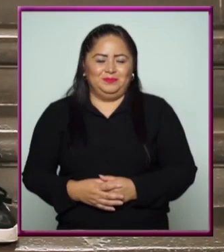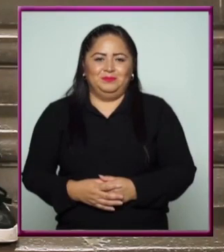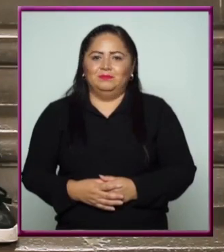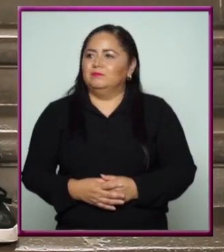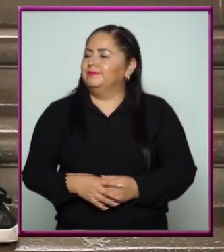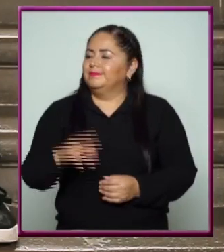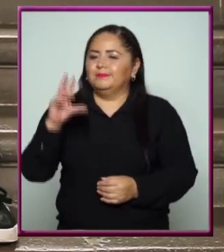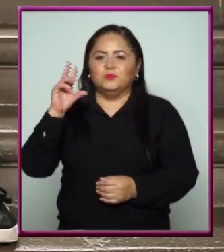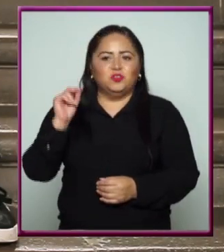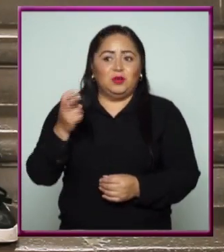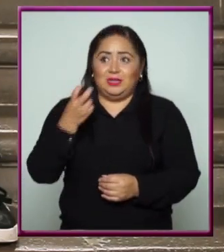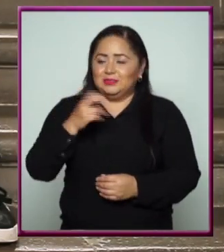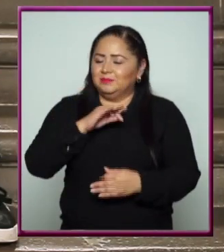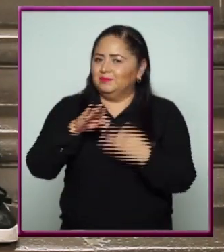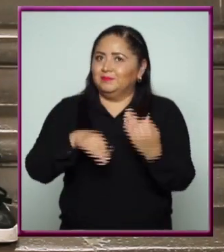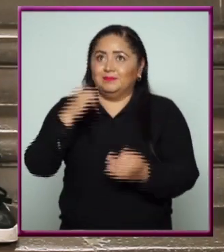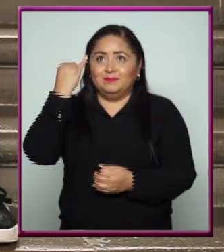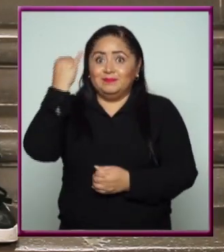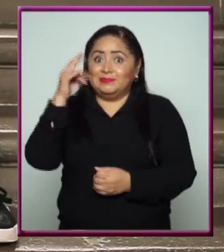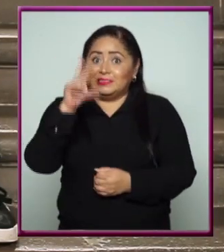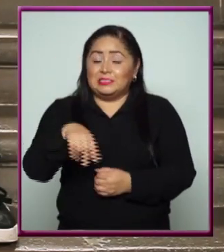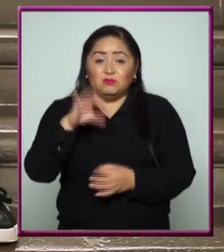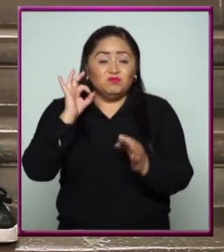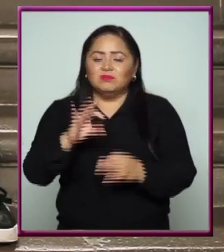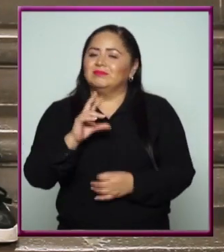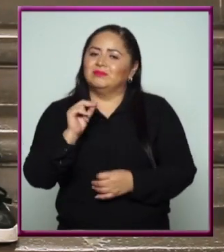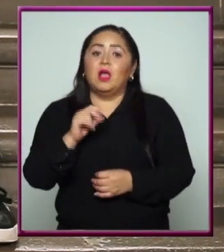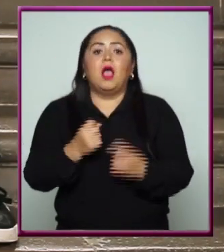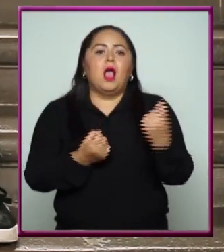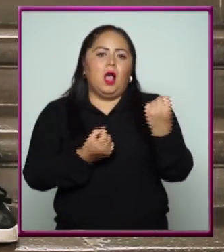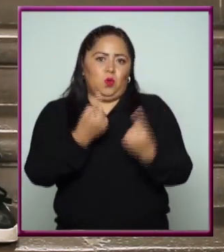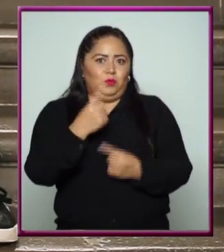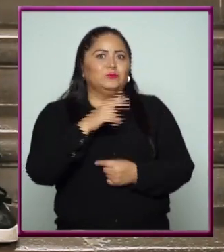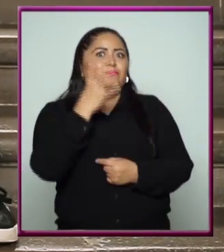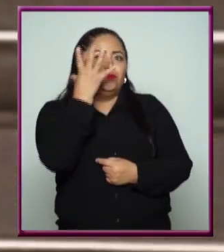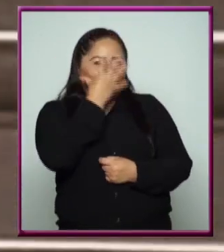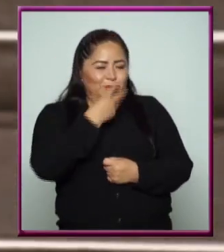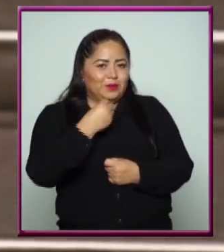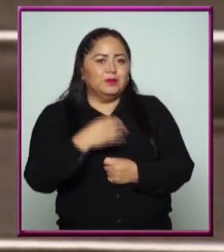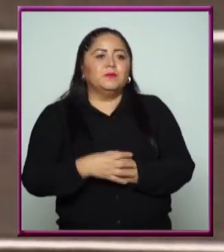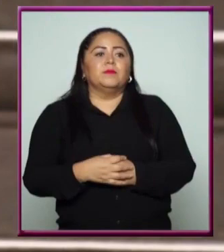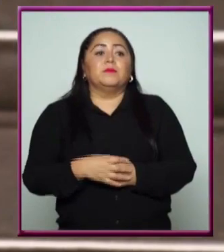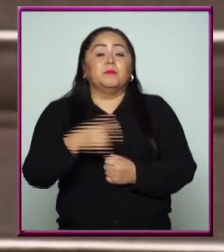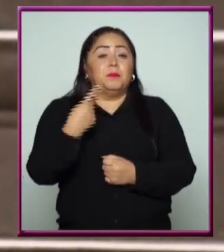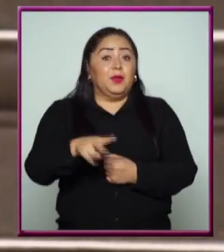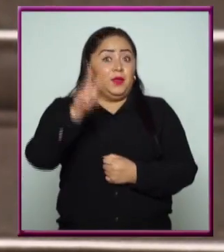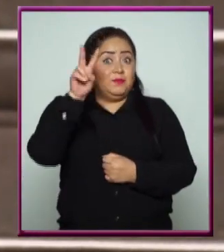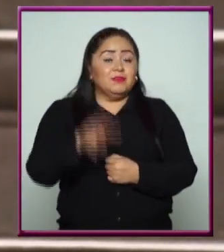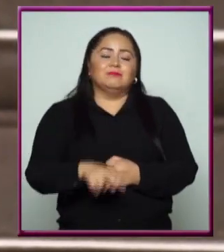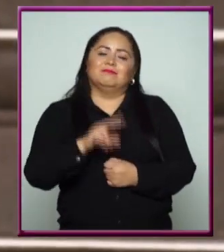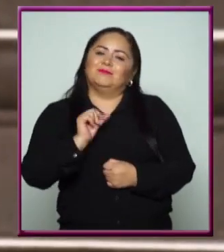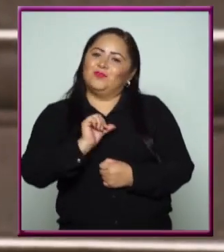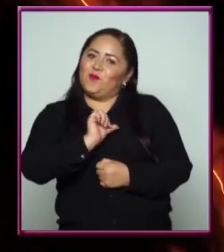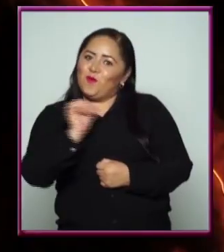Y no, ninguna de esas ideas son correctas. Algunas son muy bellas, sí, pero la realidad es